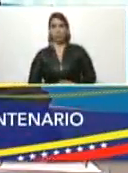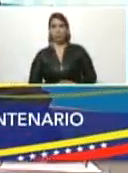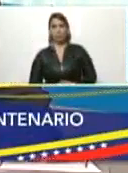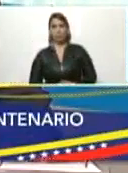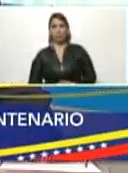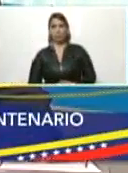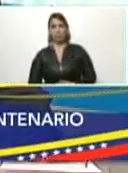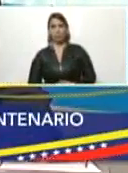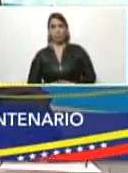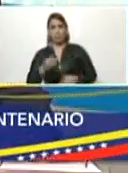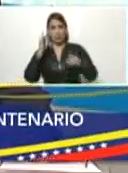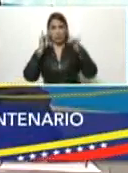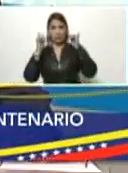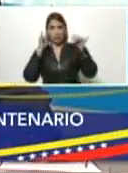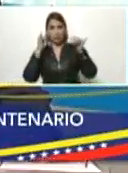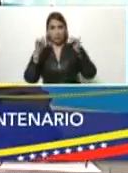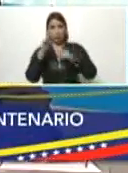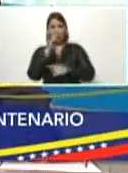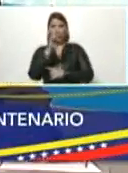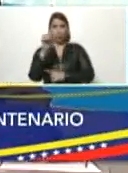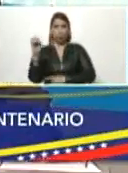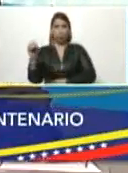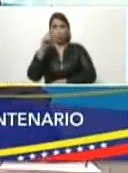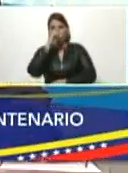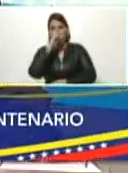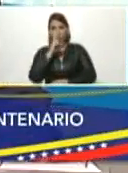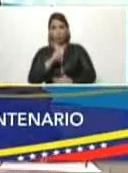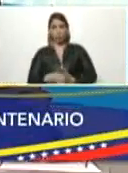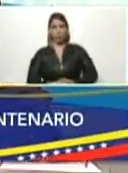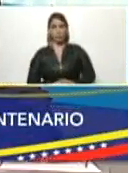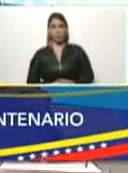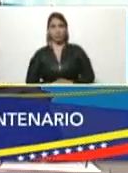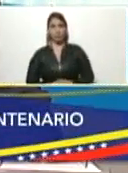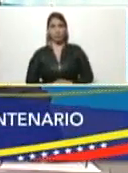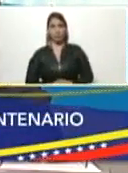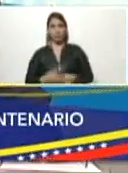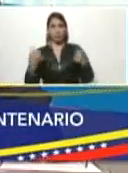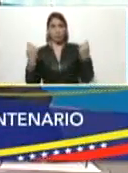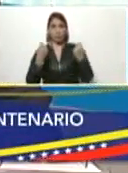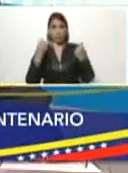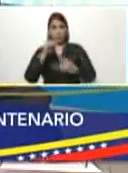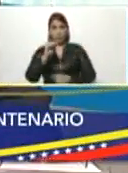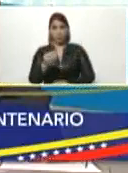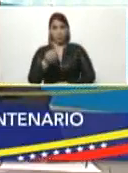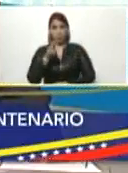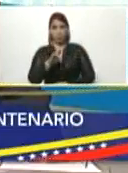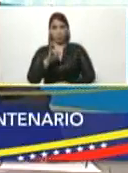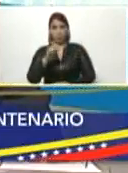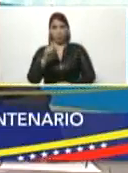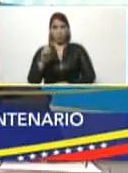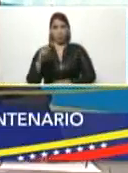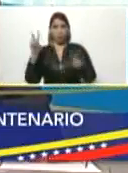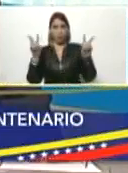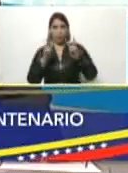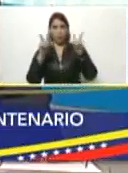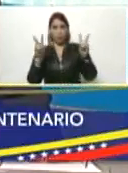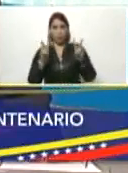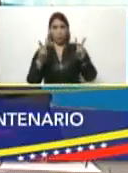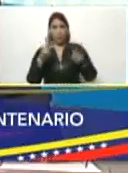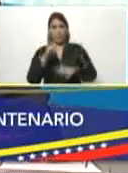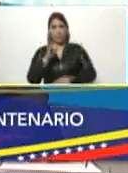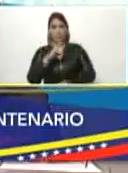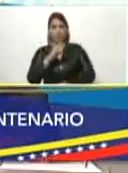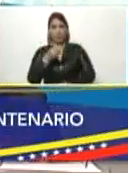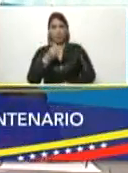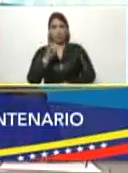para conmemorar 200 años de la campaña de Quito, de la victoria de Pichincha, de